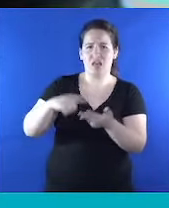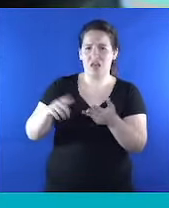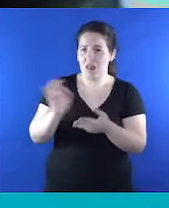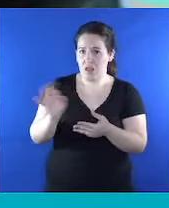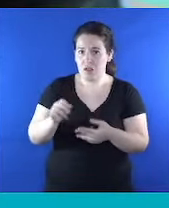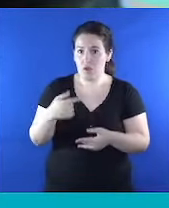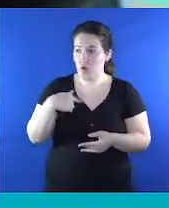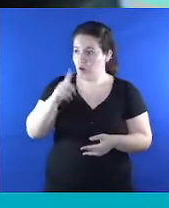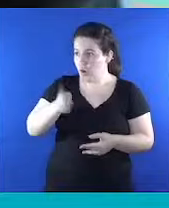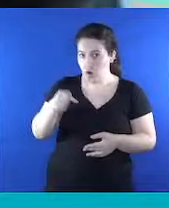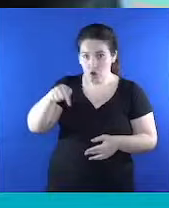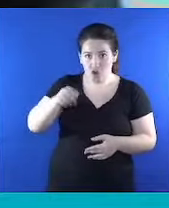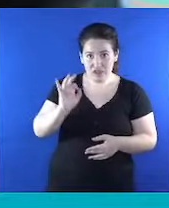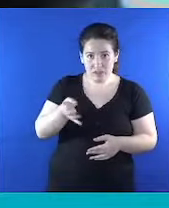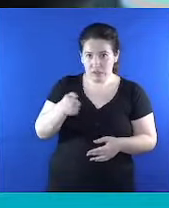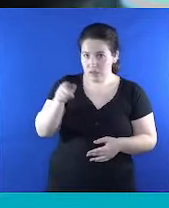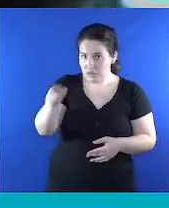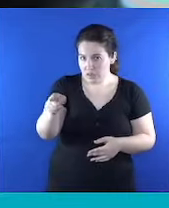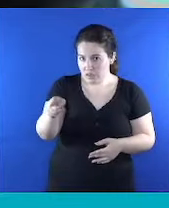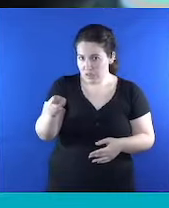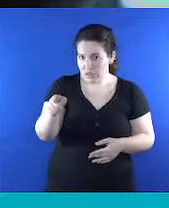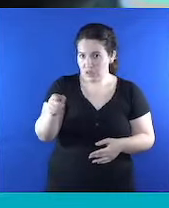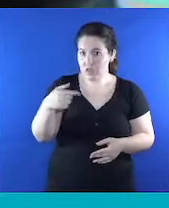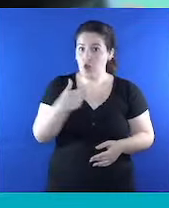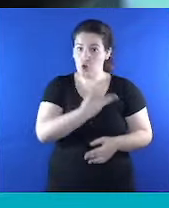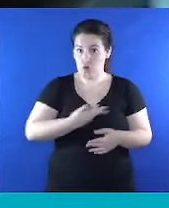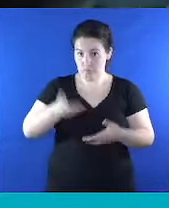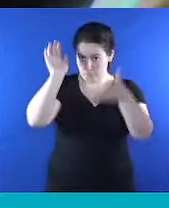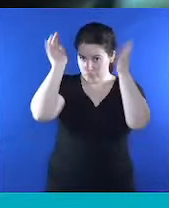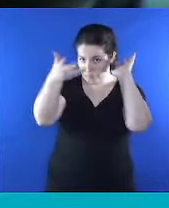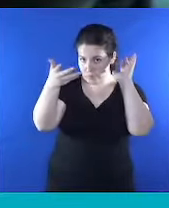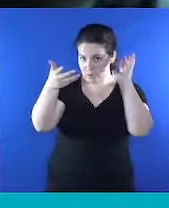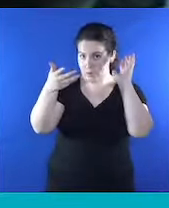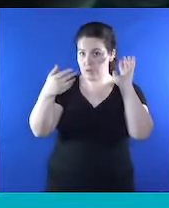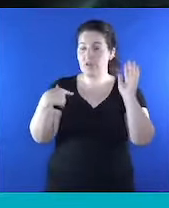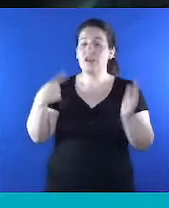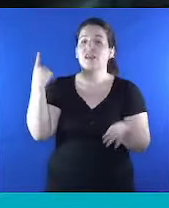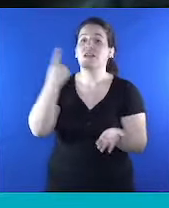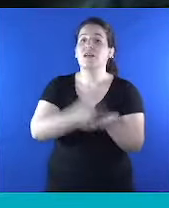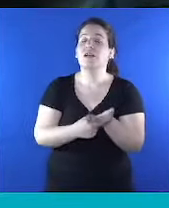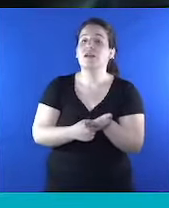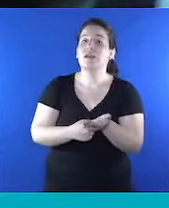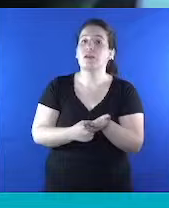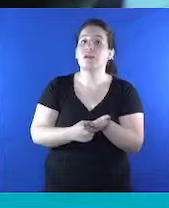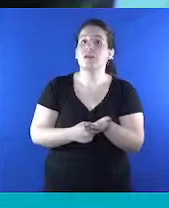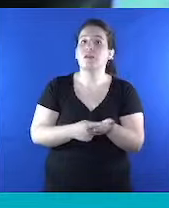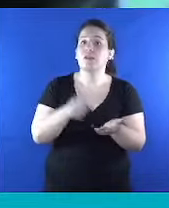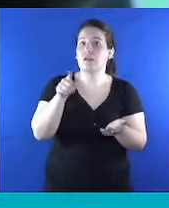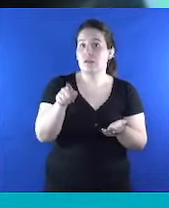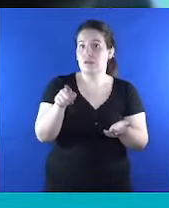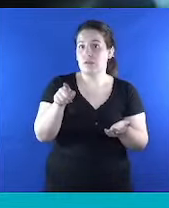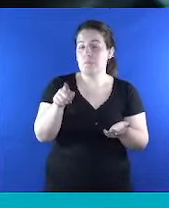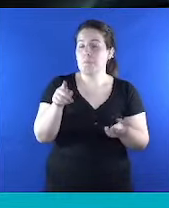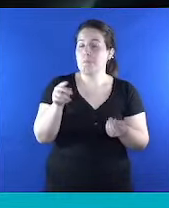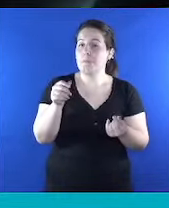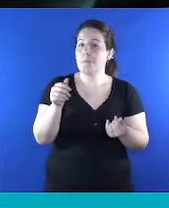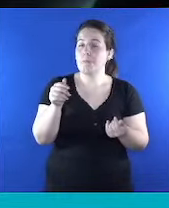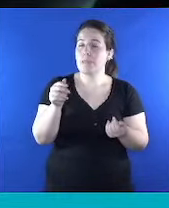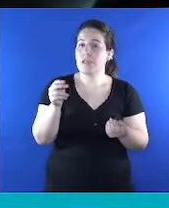nos enteramos que la austeridad del gobierno de mi ley designó a una de sus